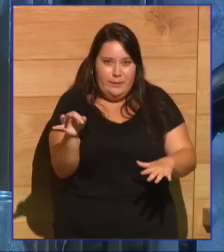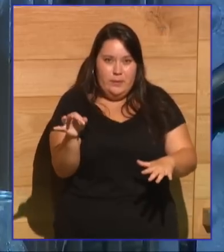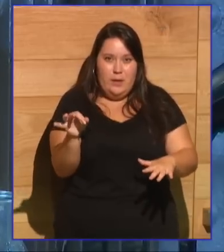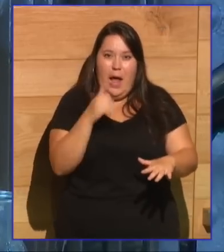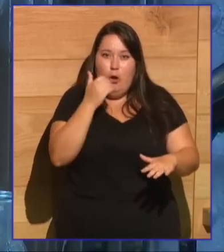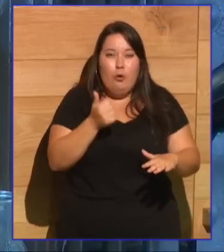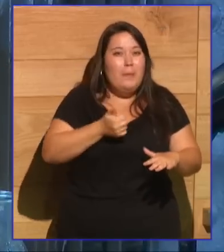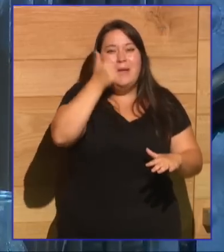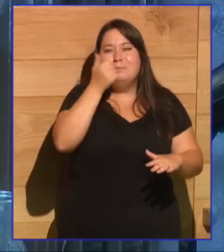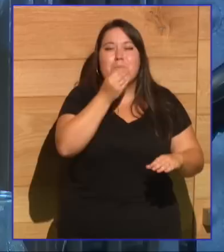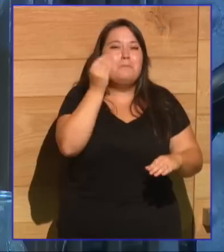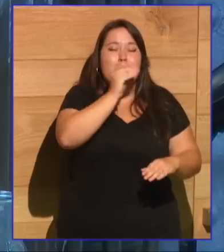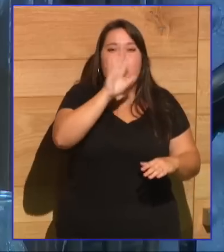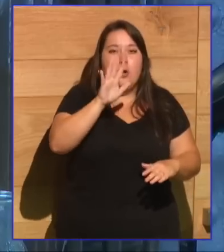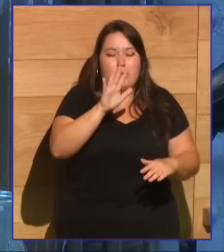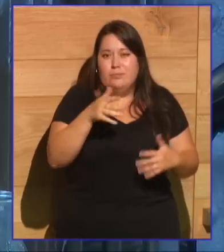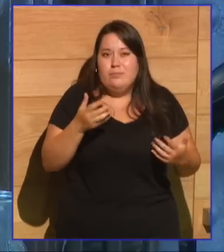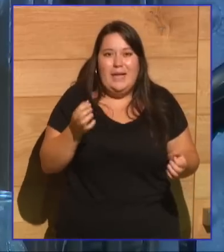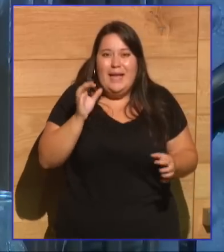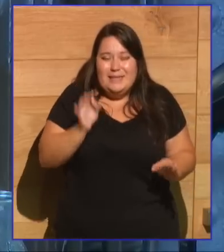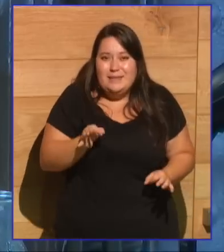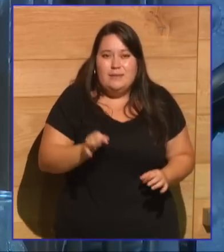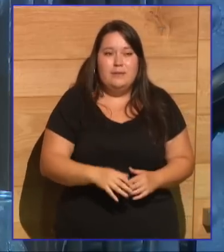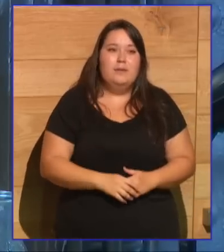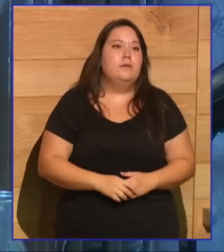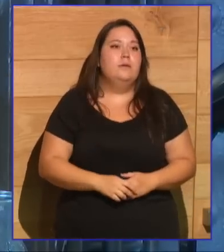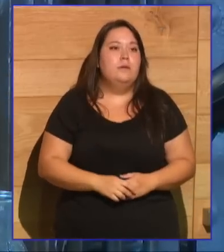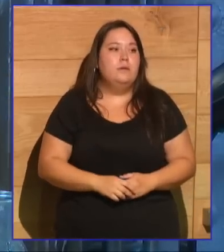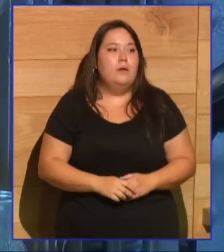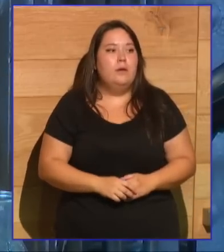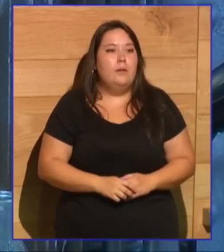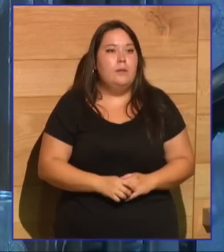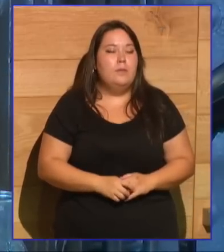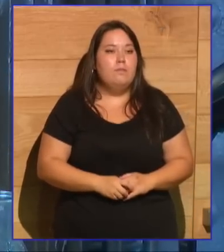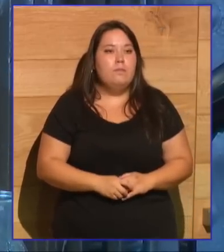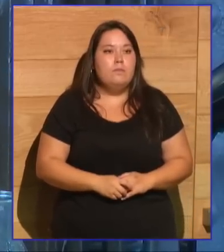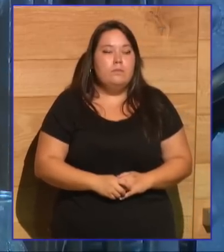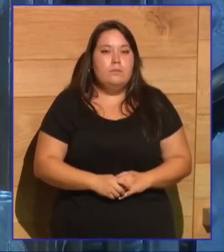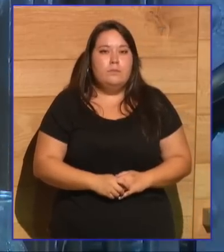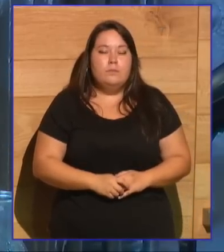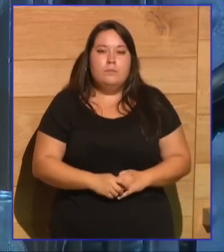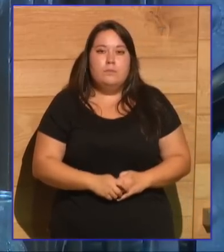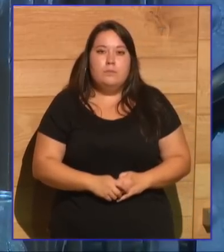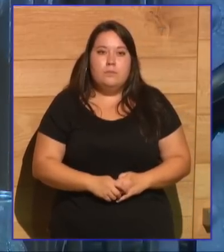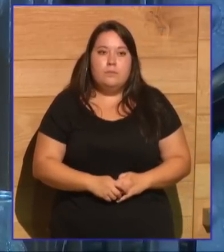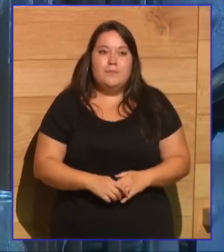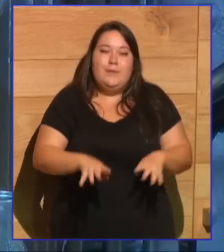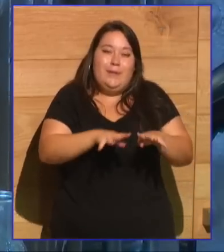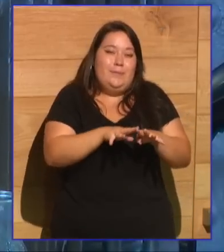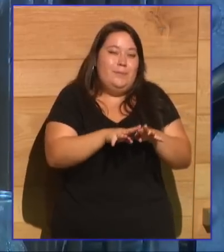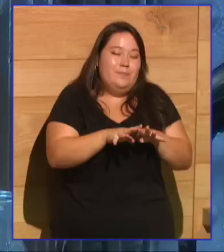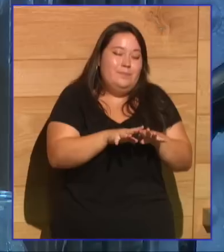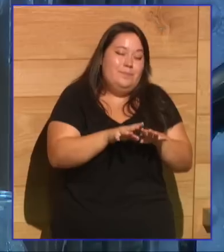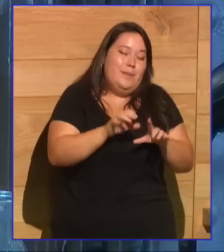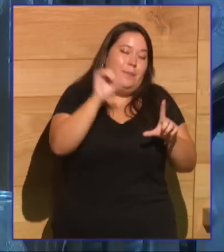que es el ahora en altura y seguramente la voy a ver duras y de acción resultado de la crítica esta película es una película de serie b esta